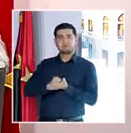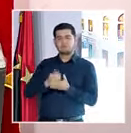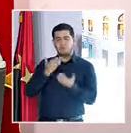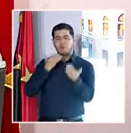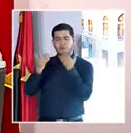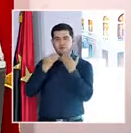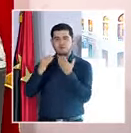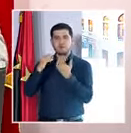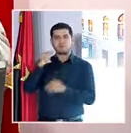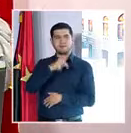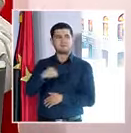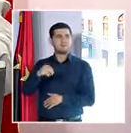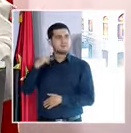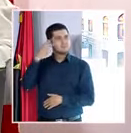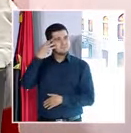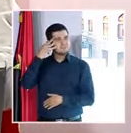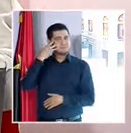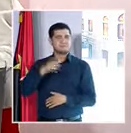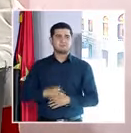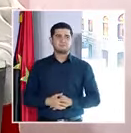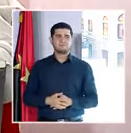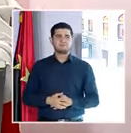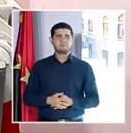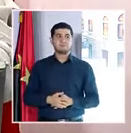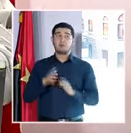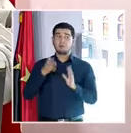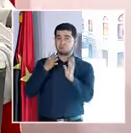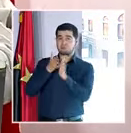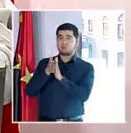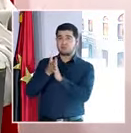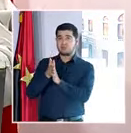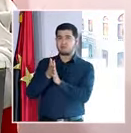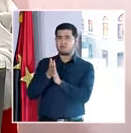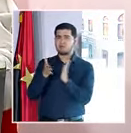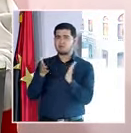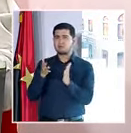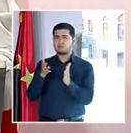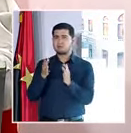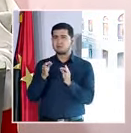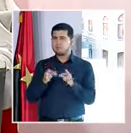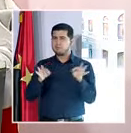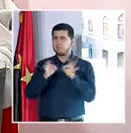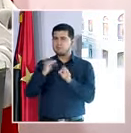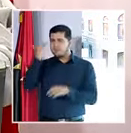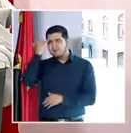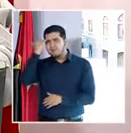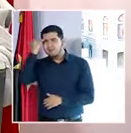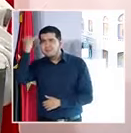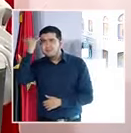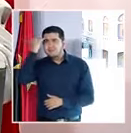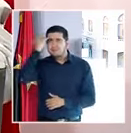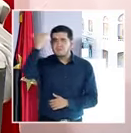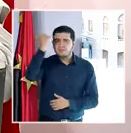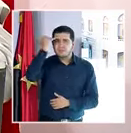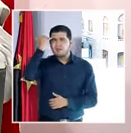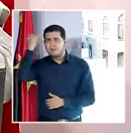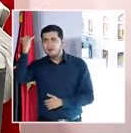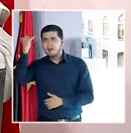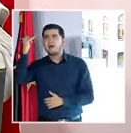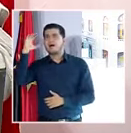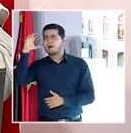de Santander, en las iniciativas que se presentaron para lograr la reactivación